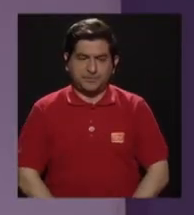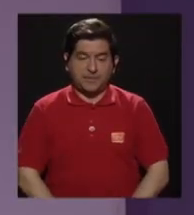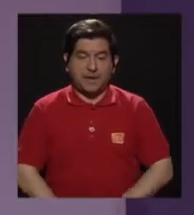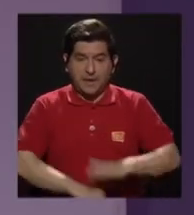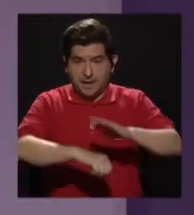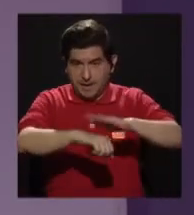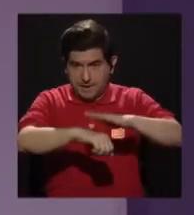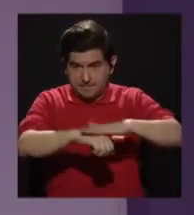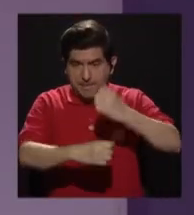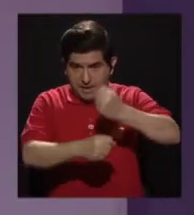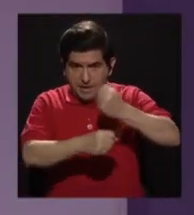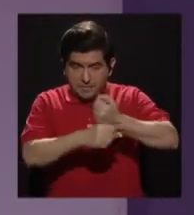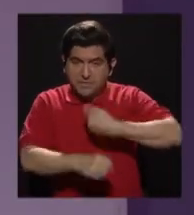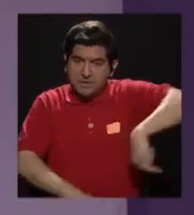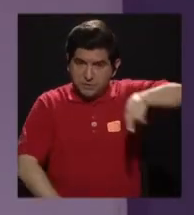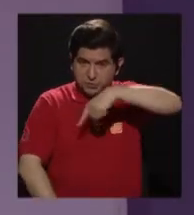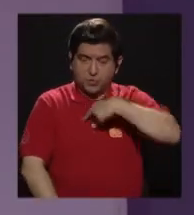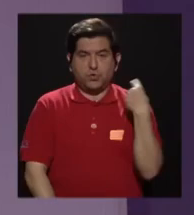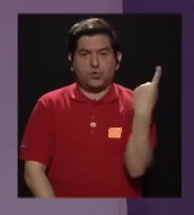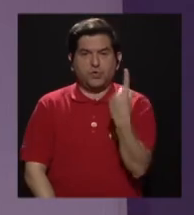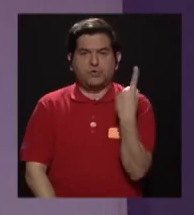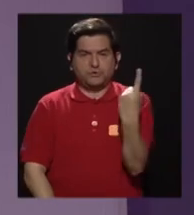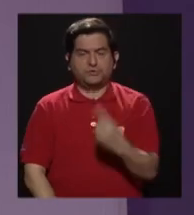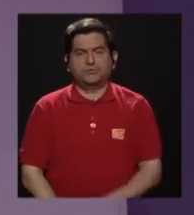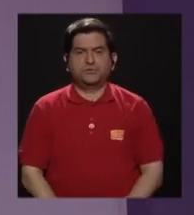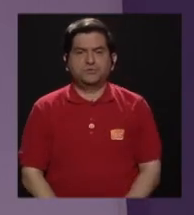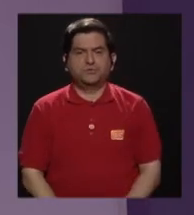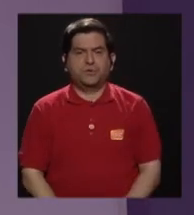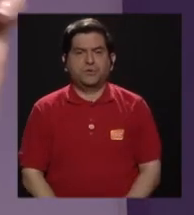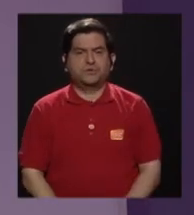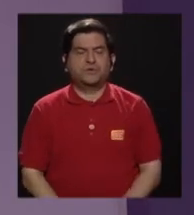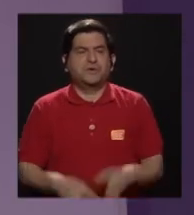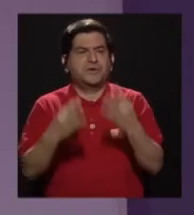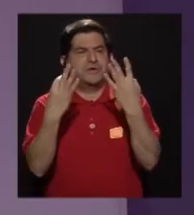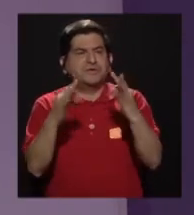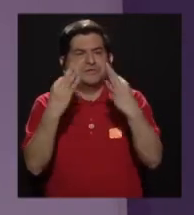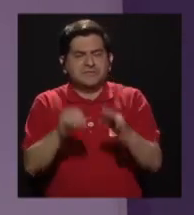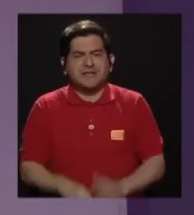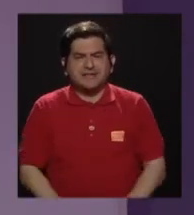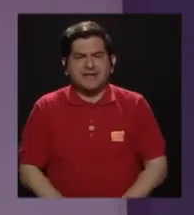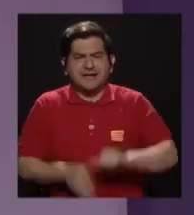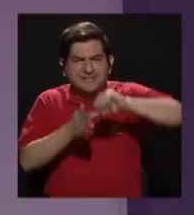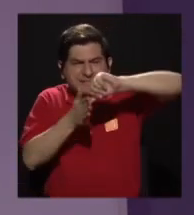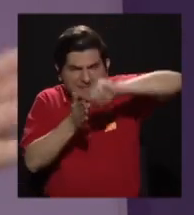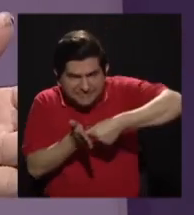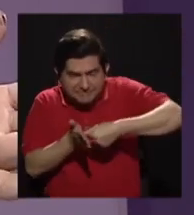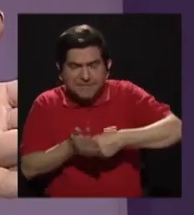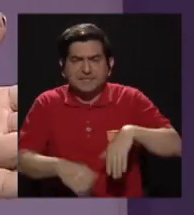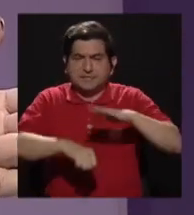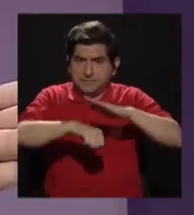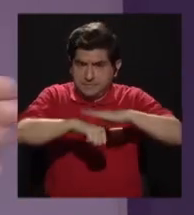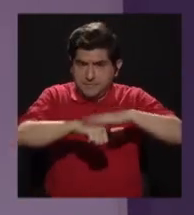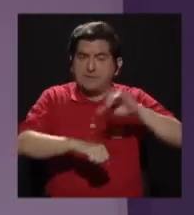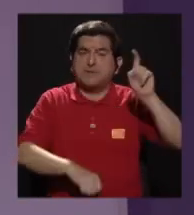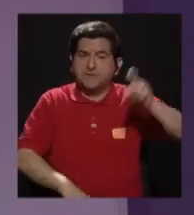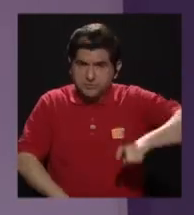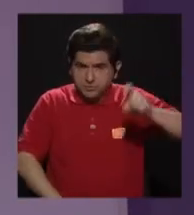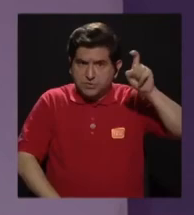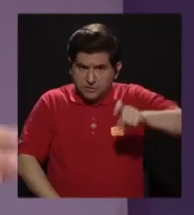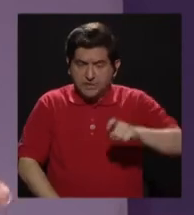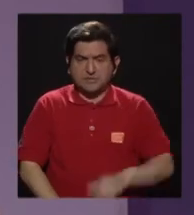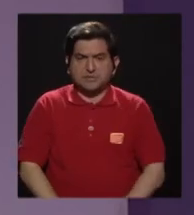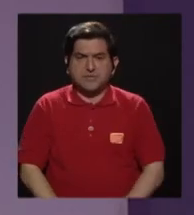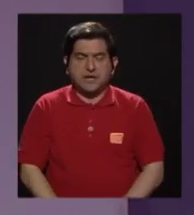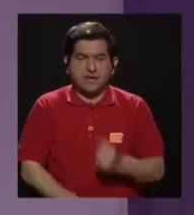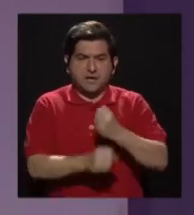permiso de trabajo, siempre nosotras hemos estado como poniendo el dedo en la llaga de que el permiso esté, que sea